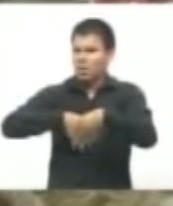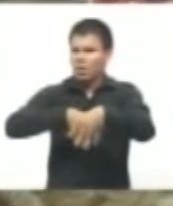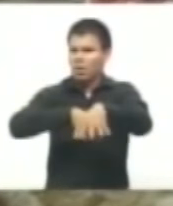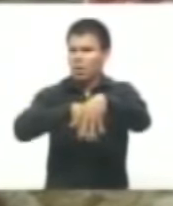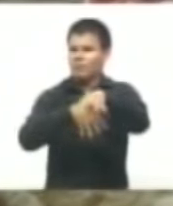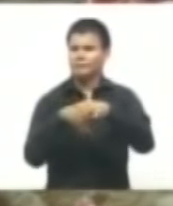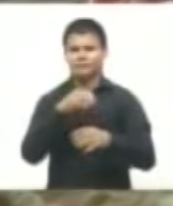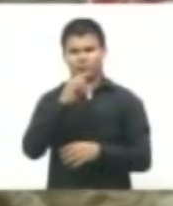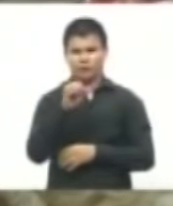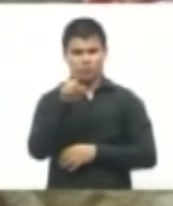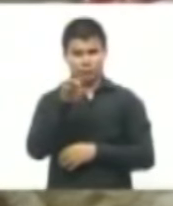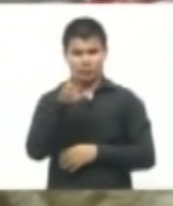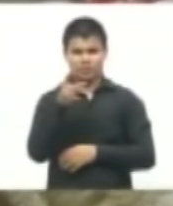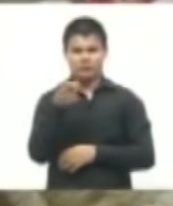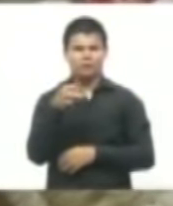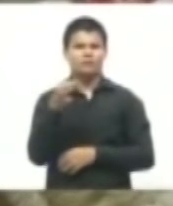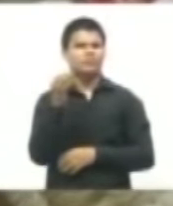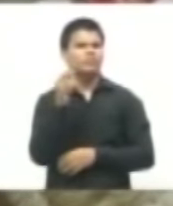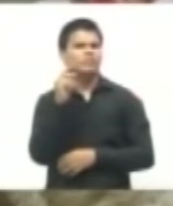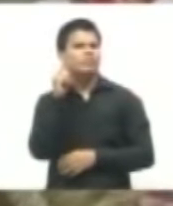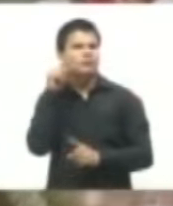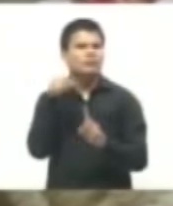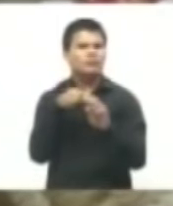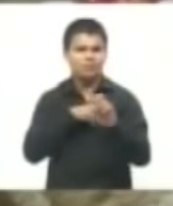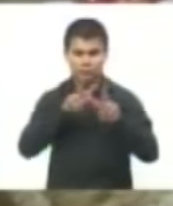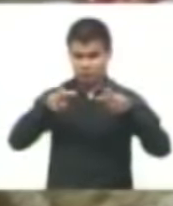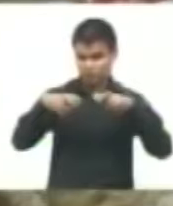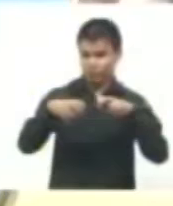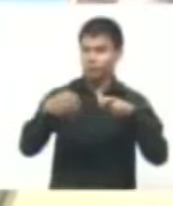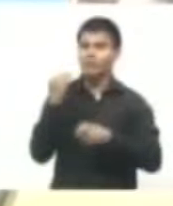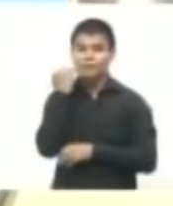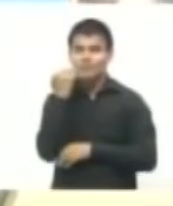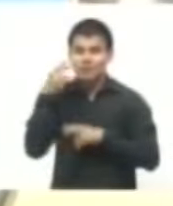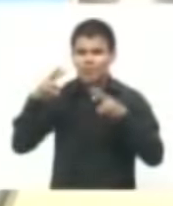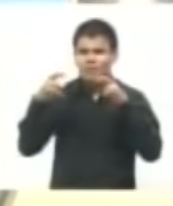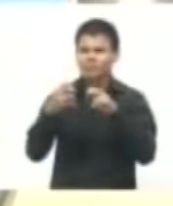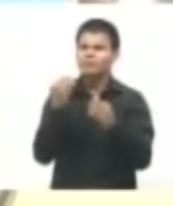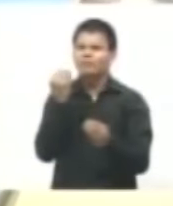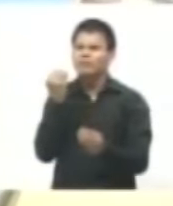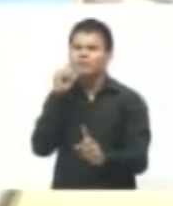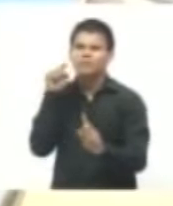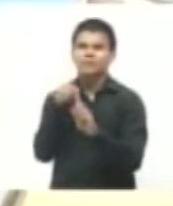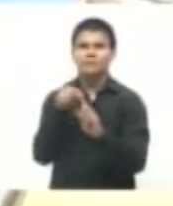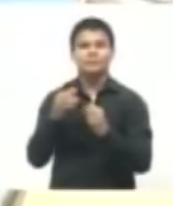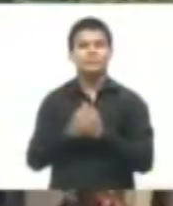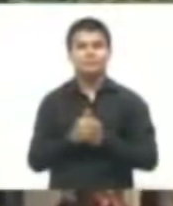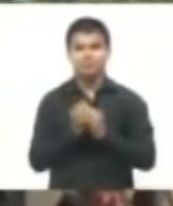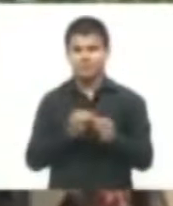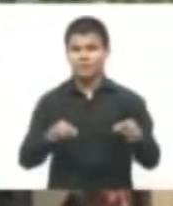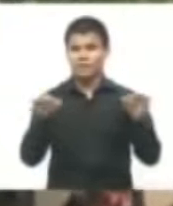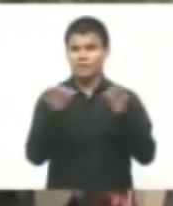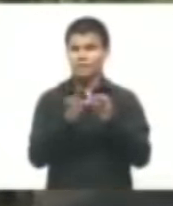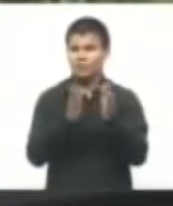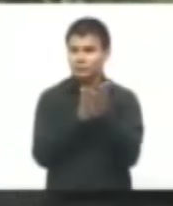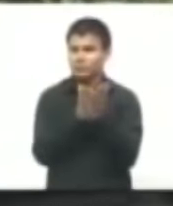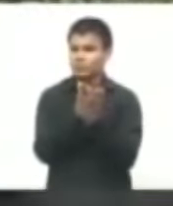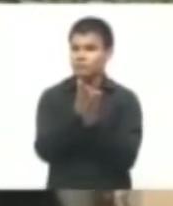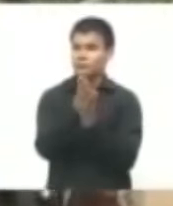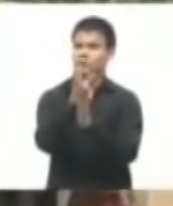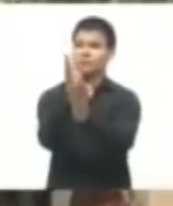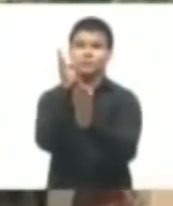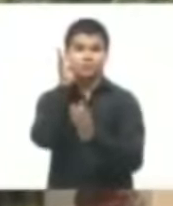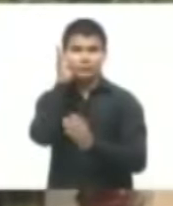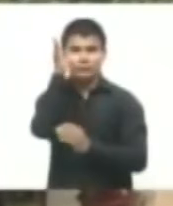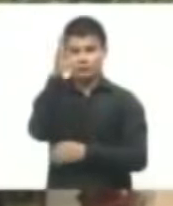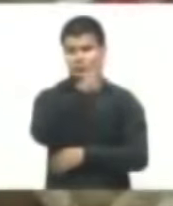Aida Merlano. Adivinen para qué. Nada más y nada menos para que contemple la posibilidad de que pueda ser candidata a la